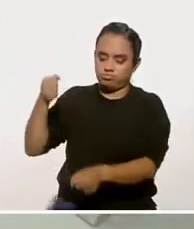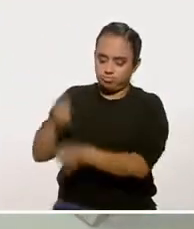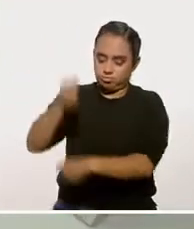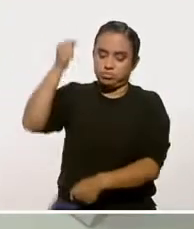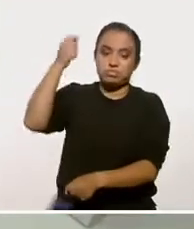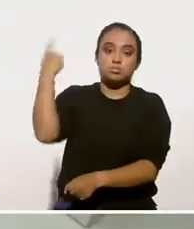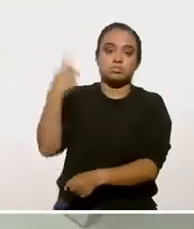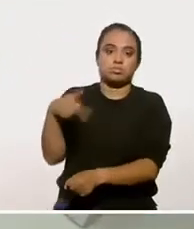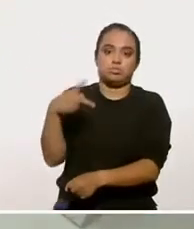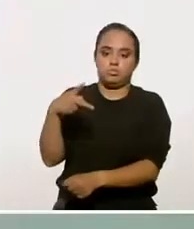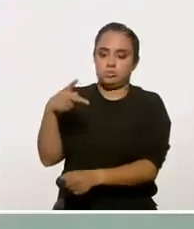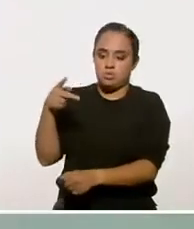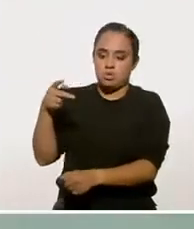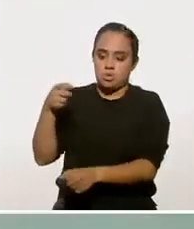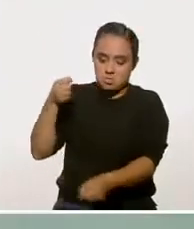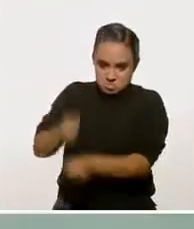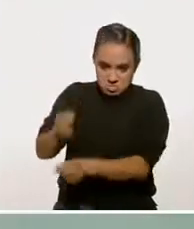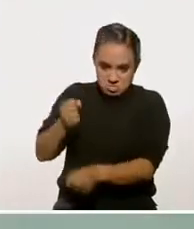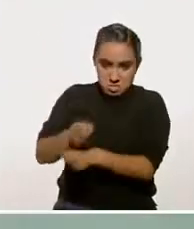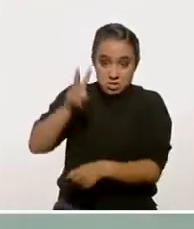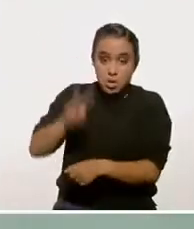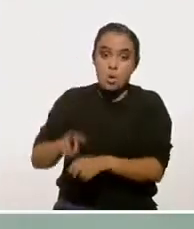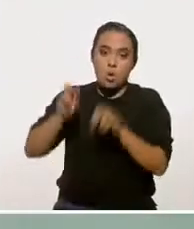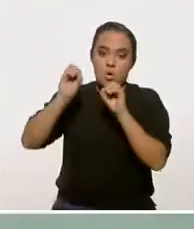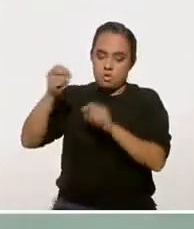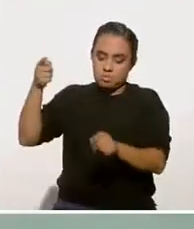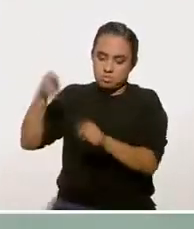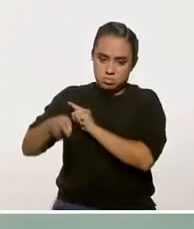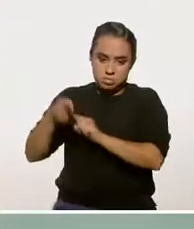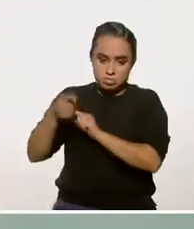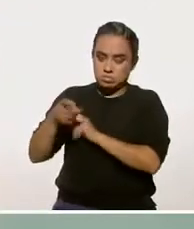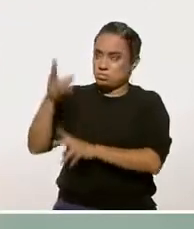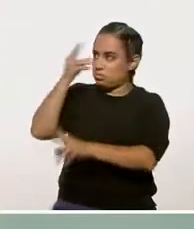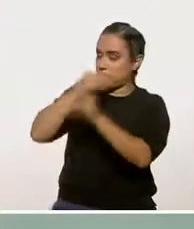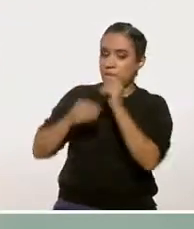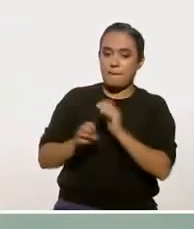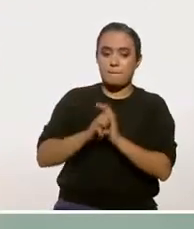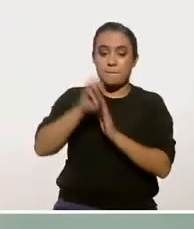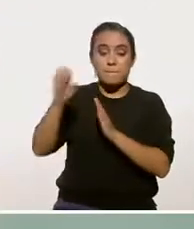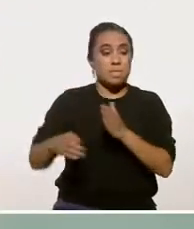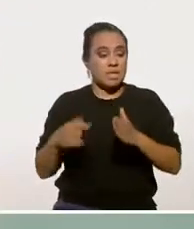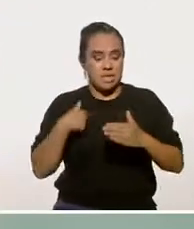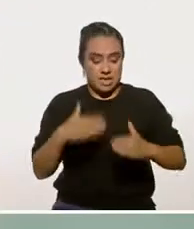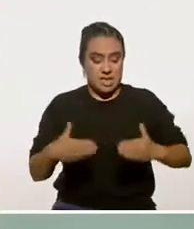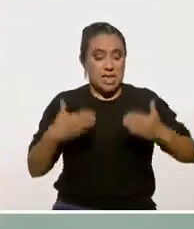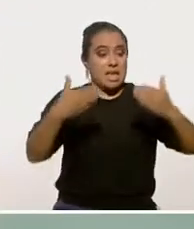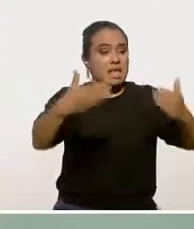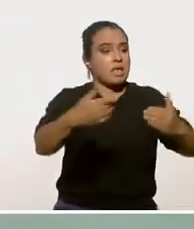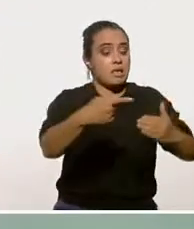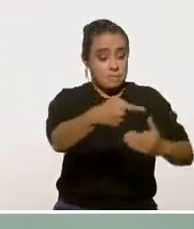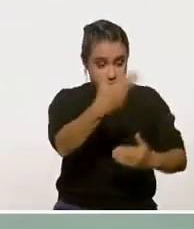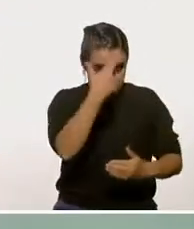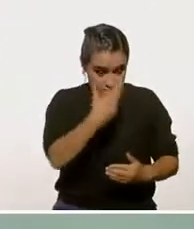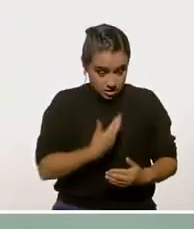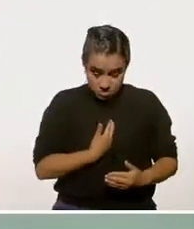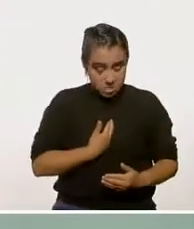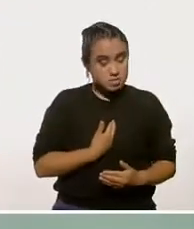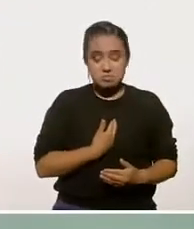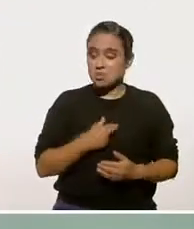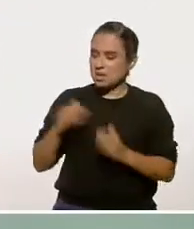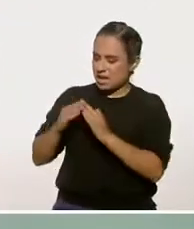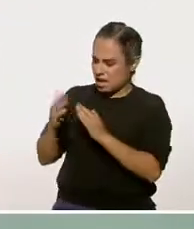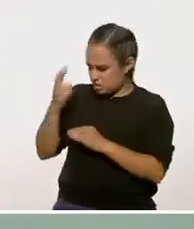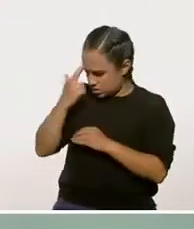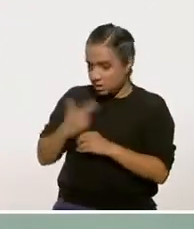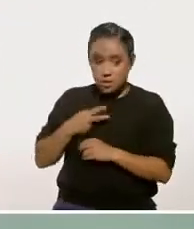o físicos. O sea, si tú cruzas una línea fuera de tu casa, en el otro lugar no te van a respetar como te respetan en tu casa,